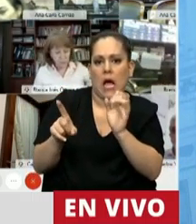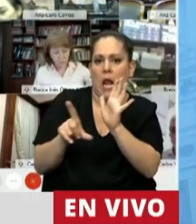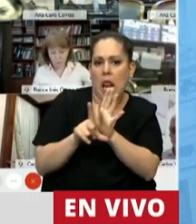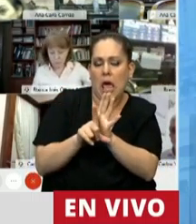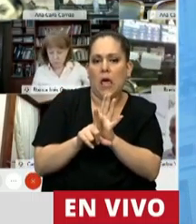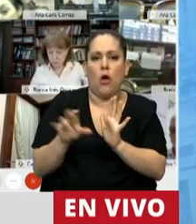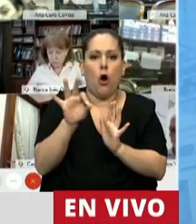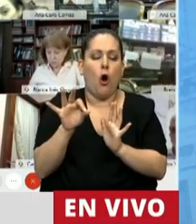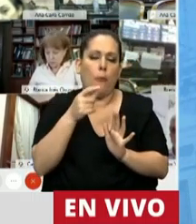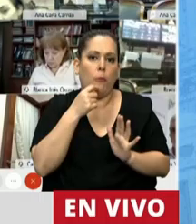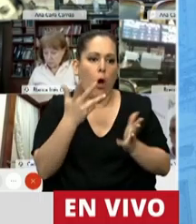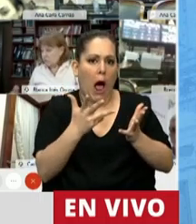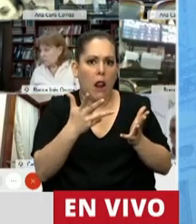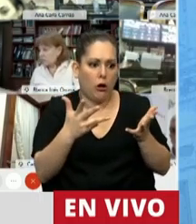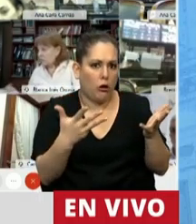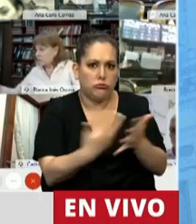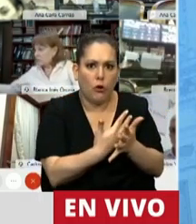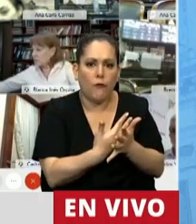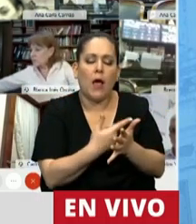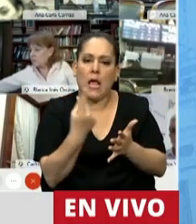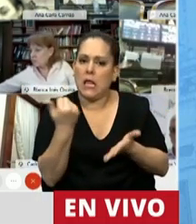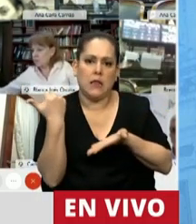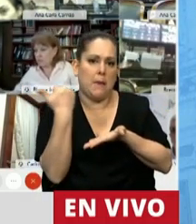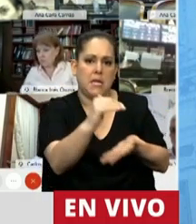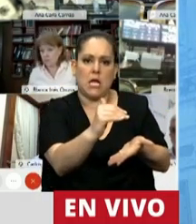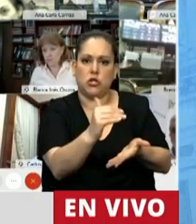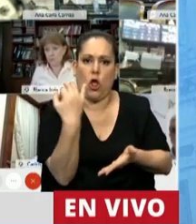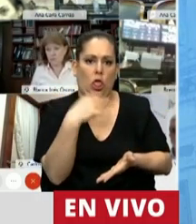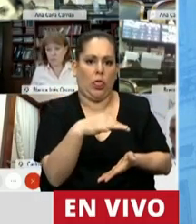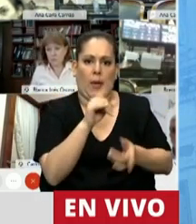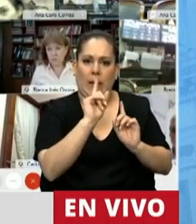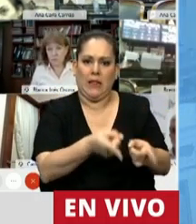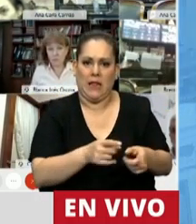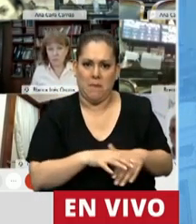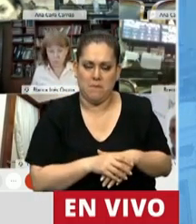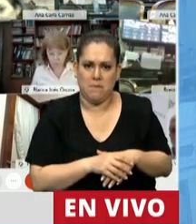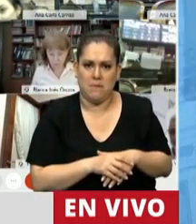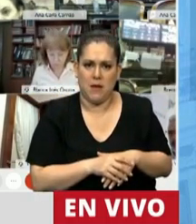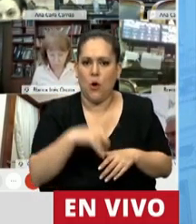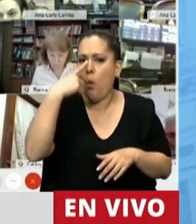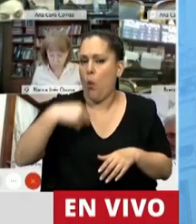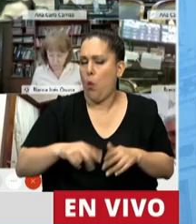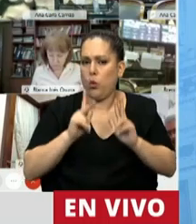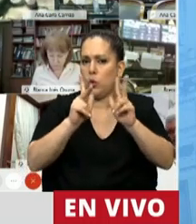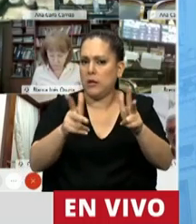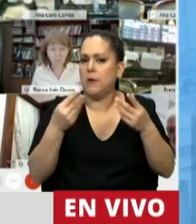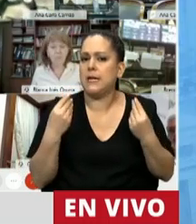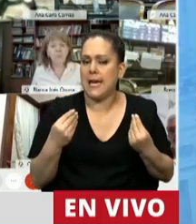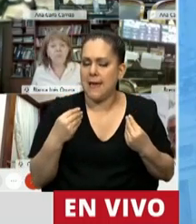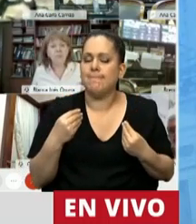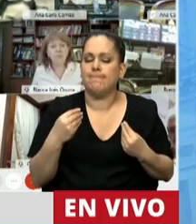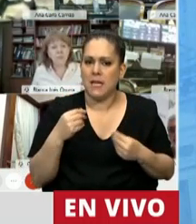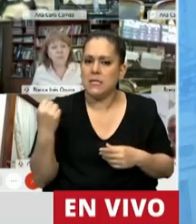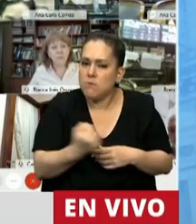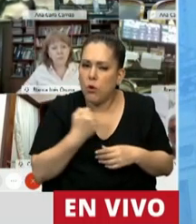una eventual indemnización, entre otras cosas. Es por eso que quiero finalizar, señor presidente, en señalar la